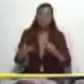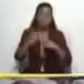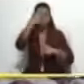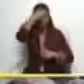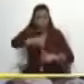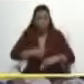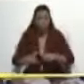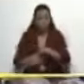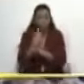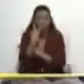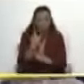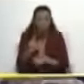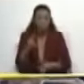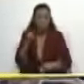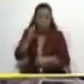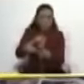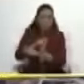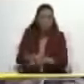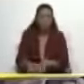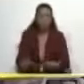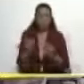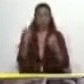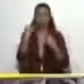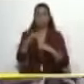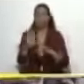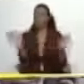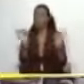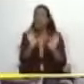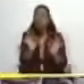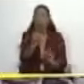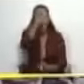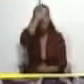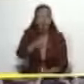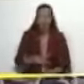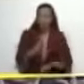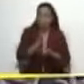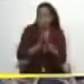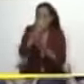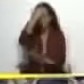contra la conspiración, ni contra la corrupción. Jamás le fallaré al pueblo.